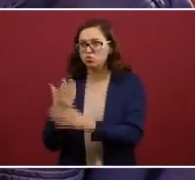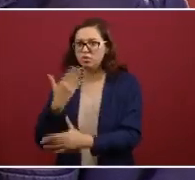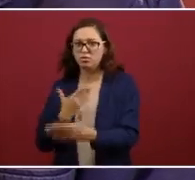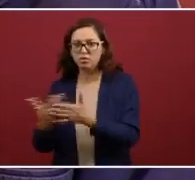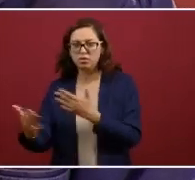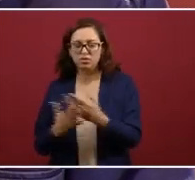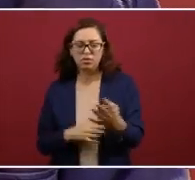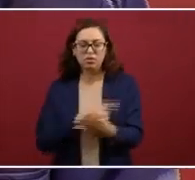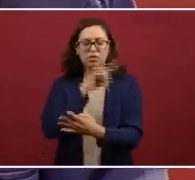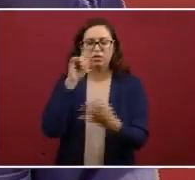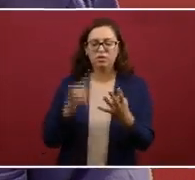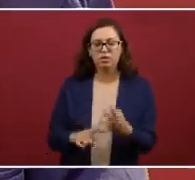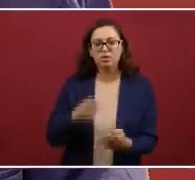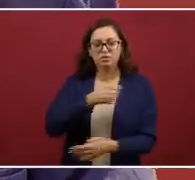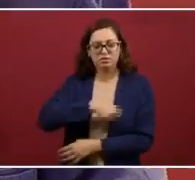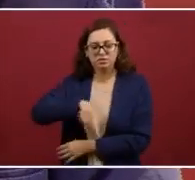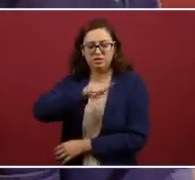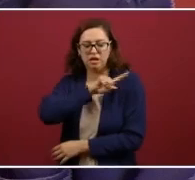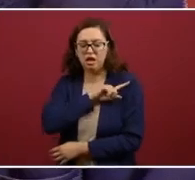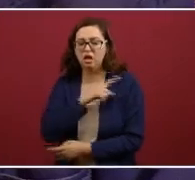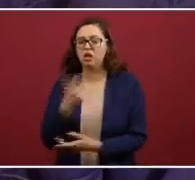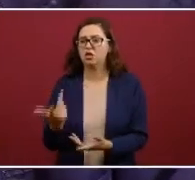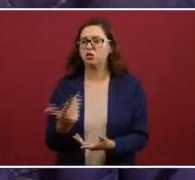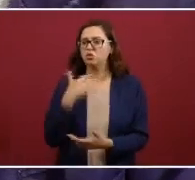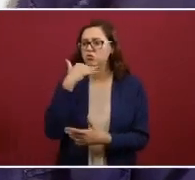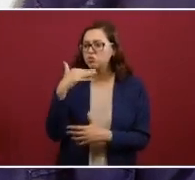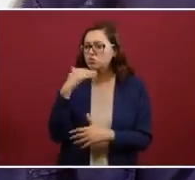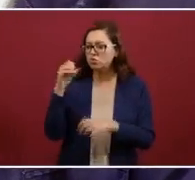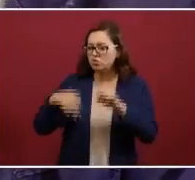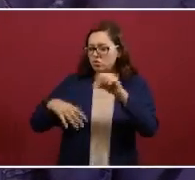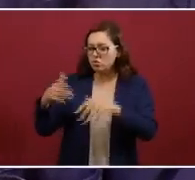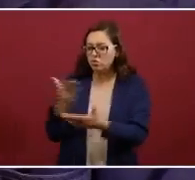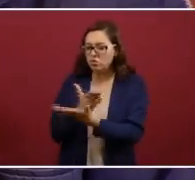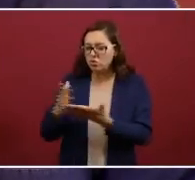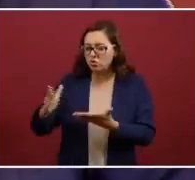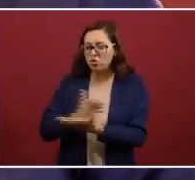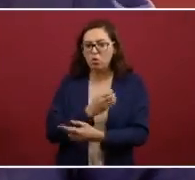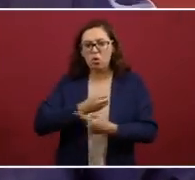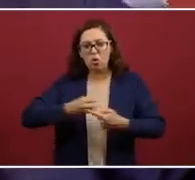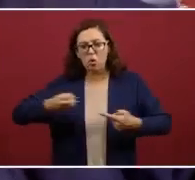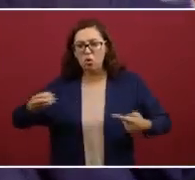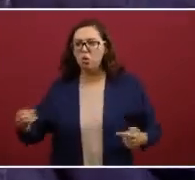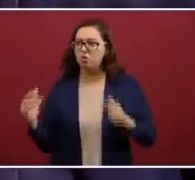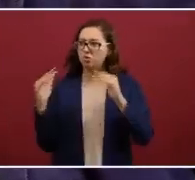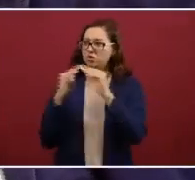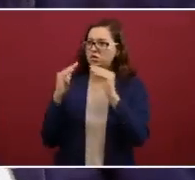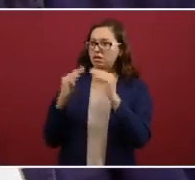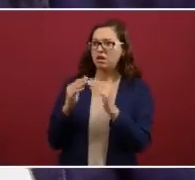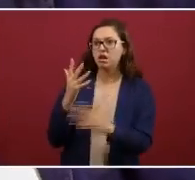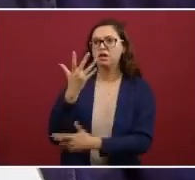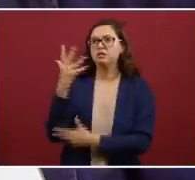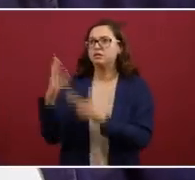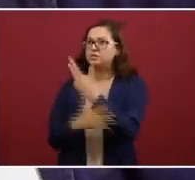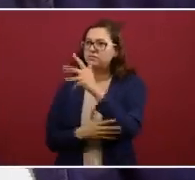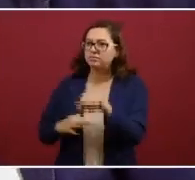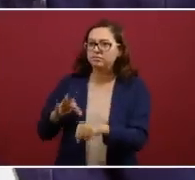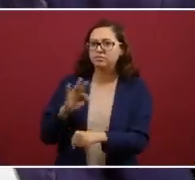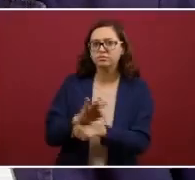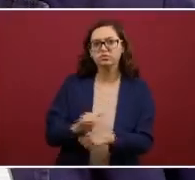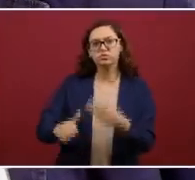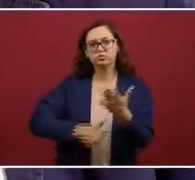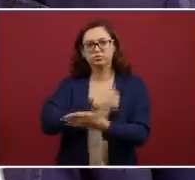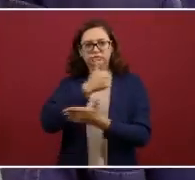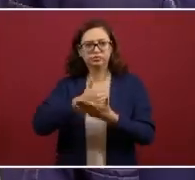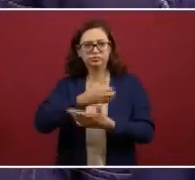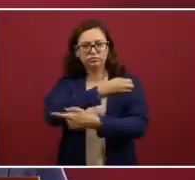sanos, reciclaje de desechos, hogares sustentables, ciudades ordenadas, pero también acciones urgentes que permitan